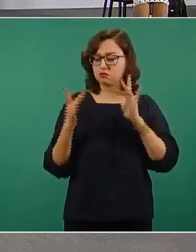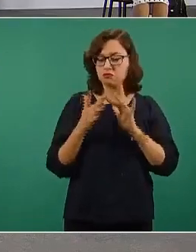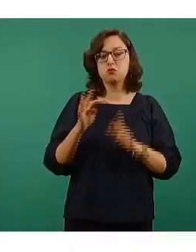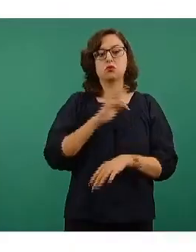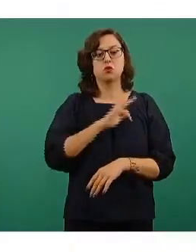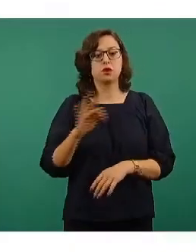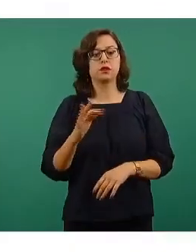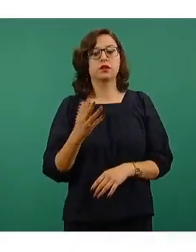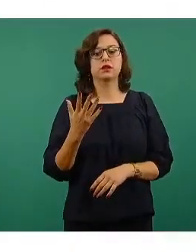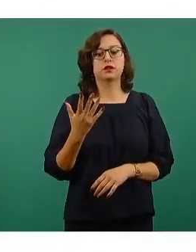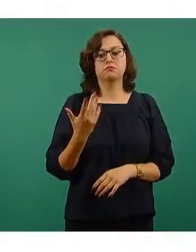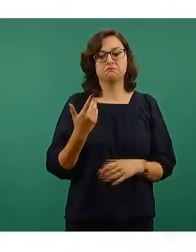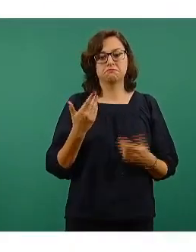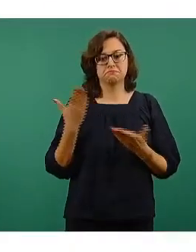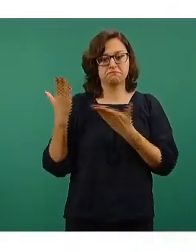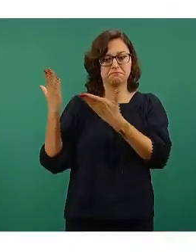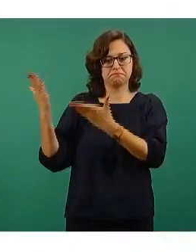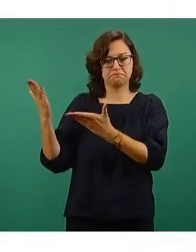teléfono